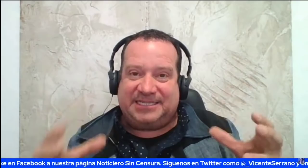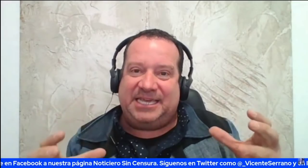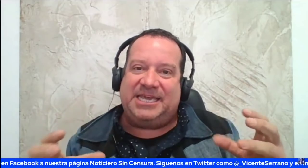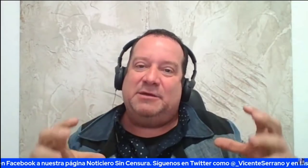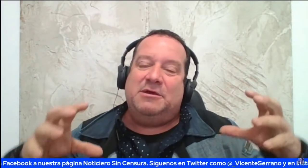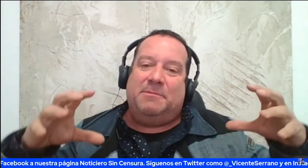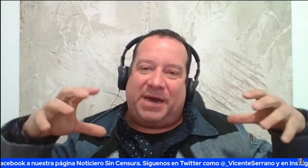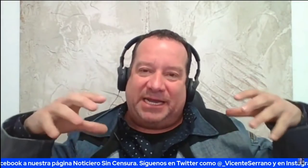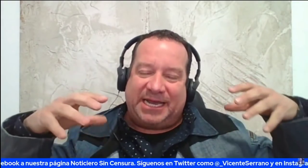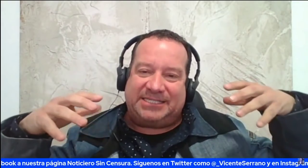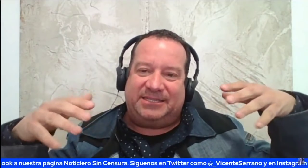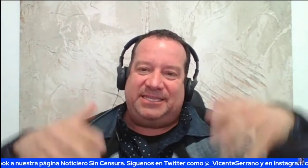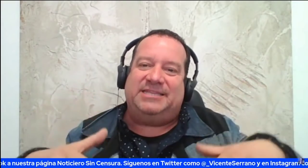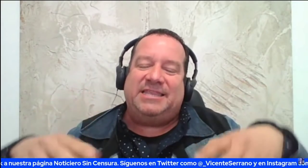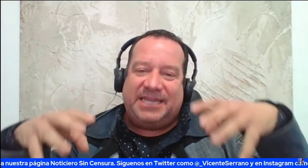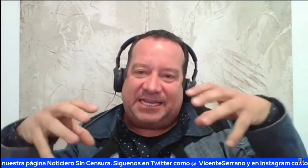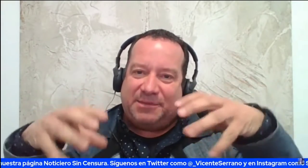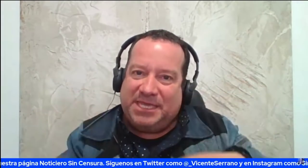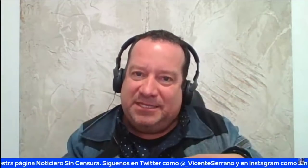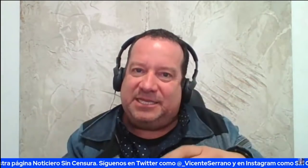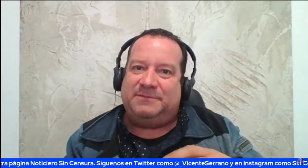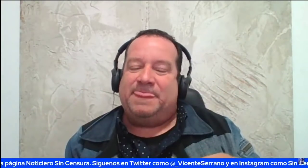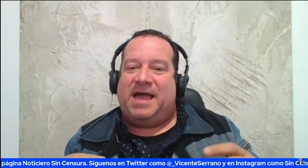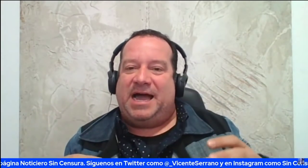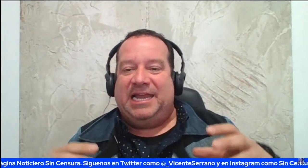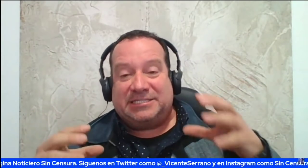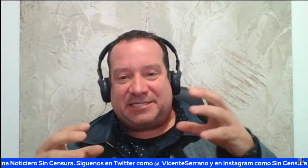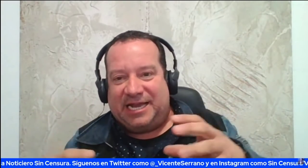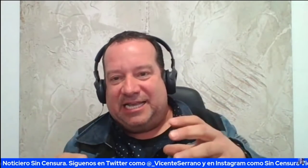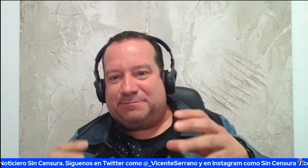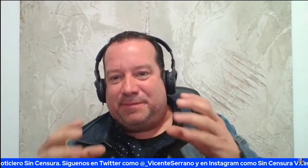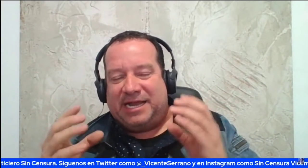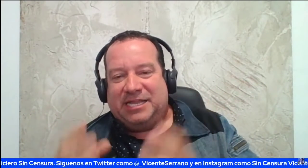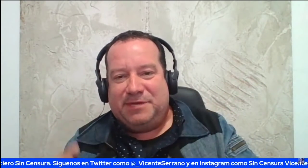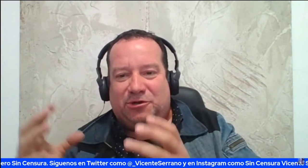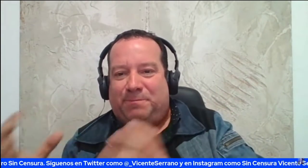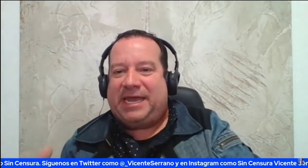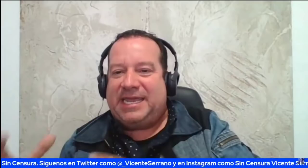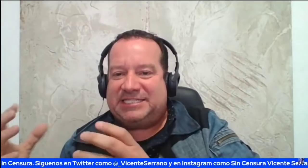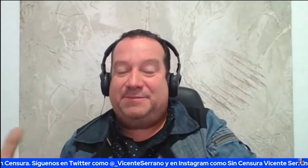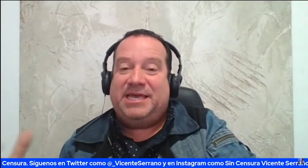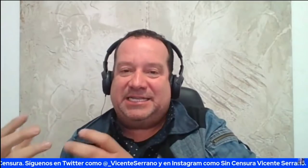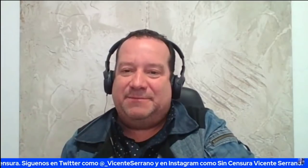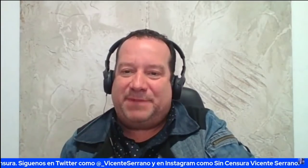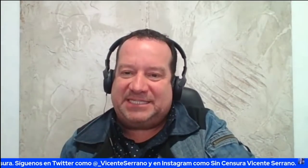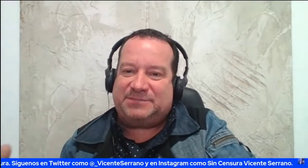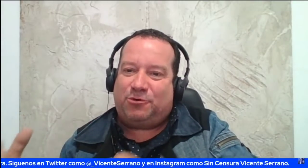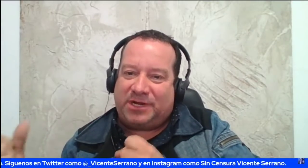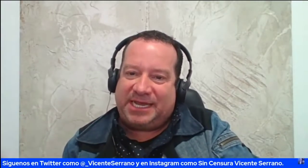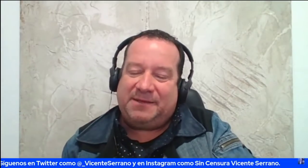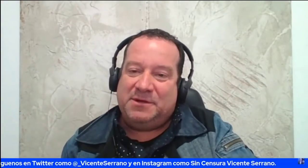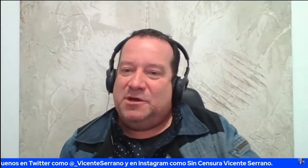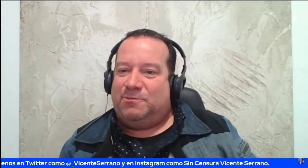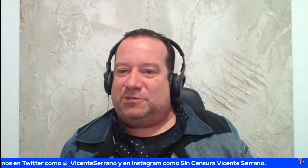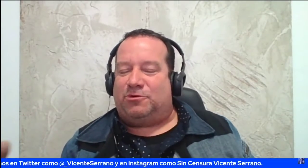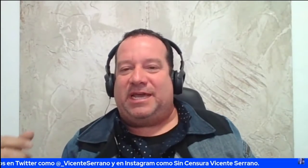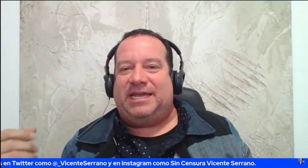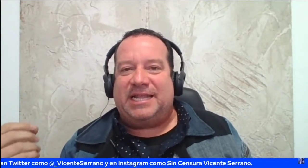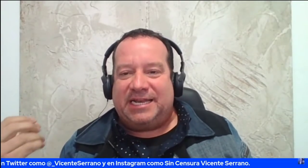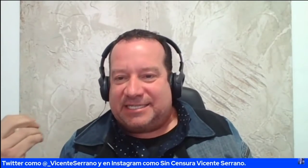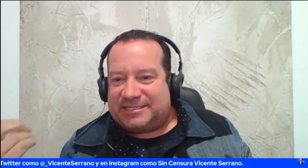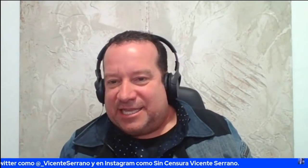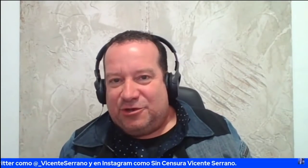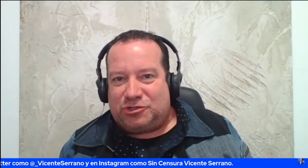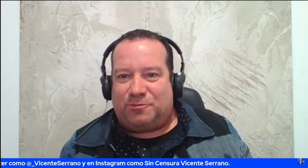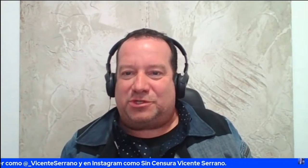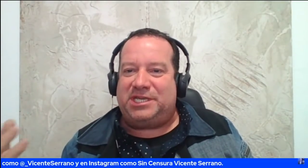de estrategia para que se atienda directamente a las micro, pequeñas y medianas empresas. ¿Por qué? Pues porque